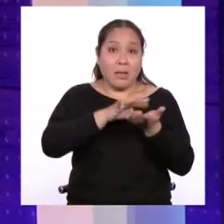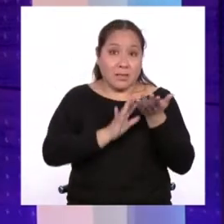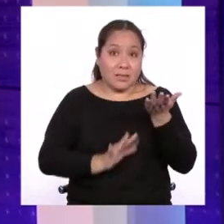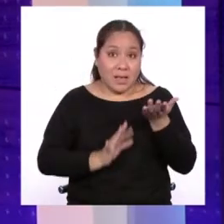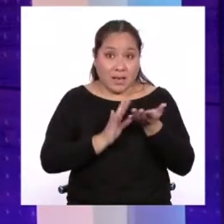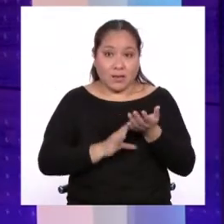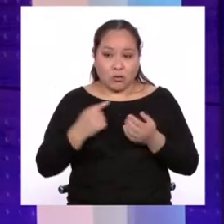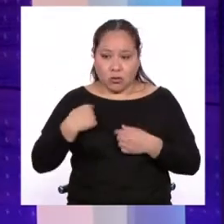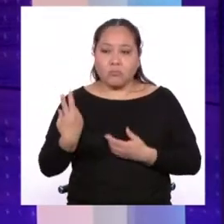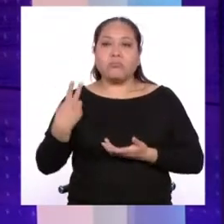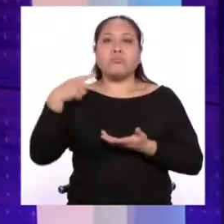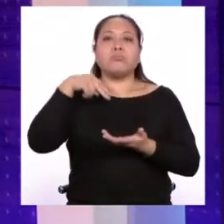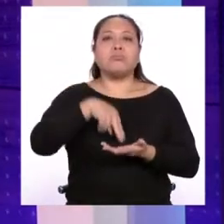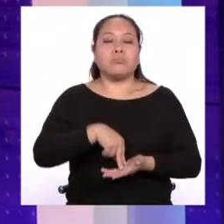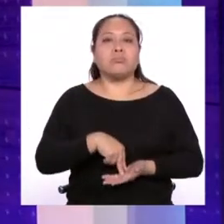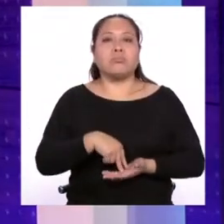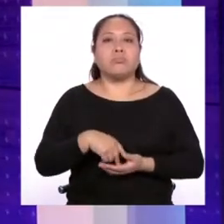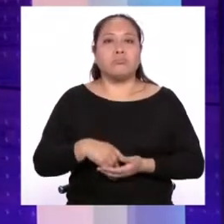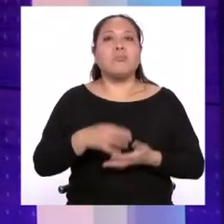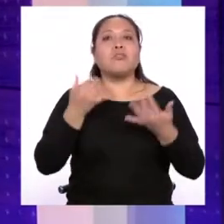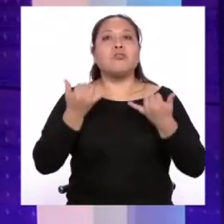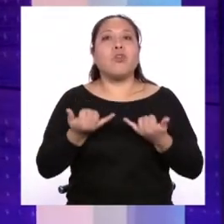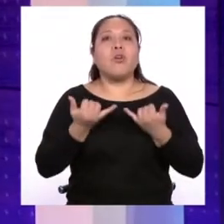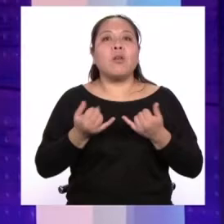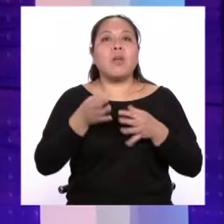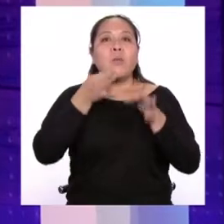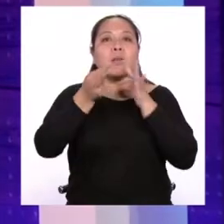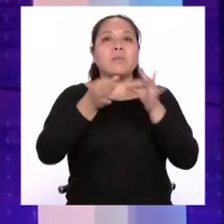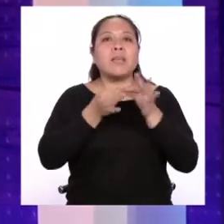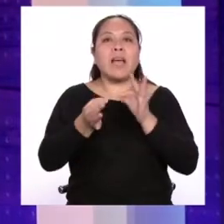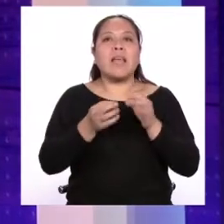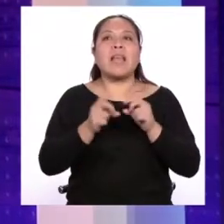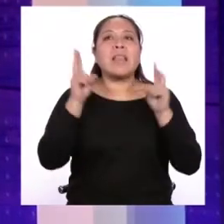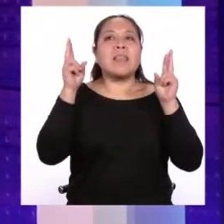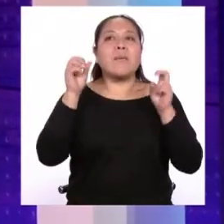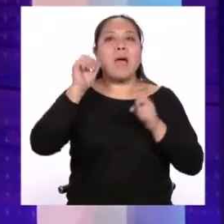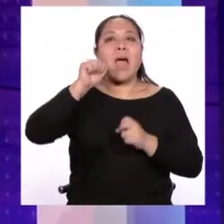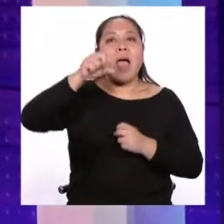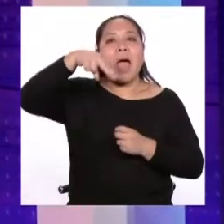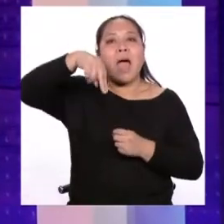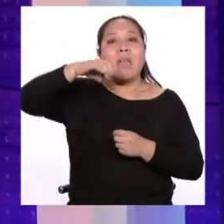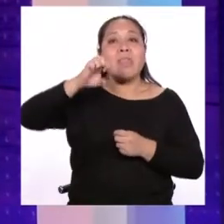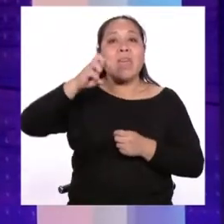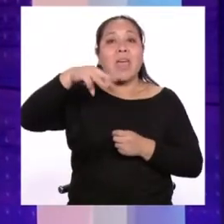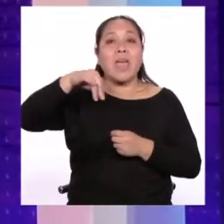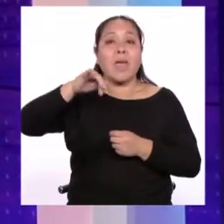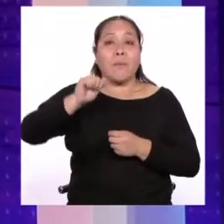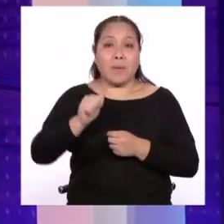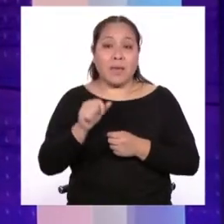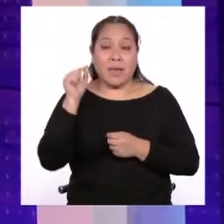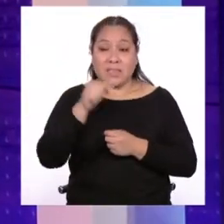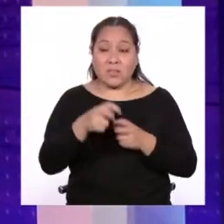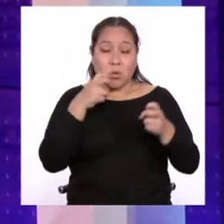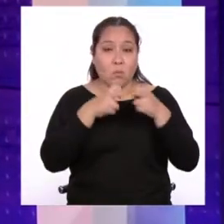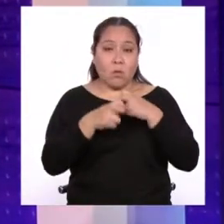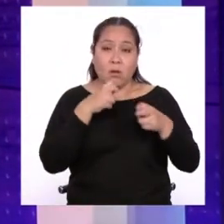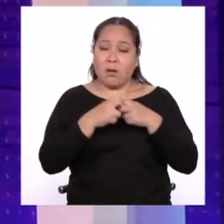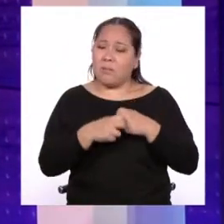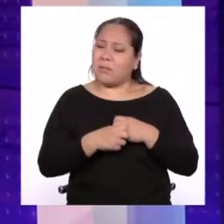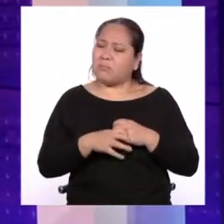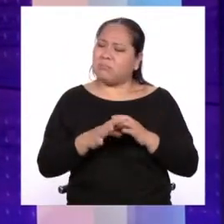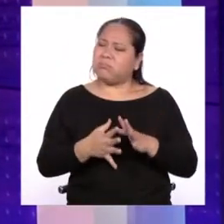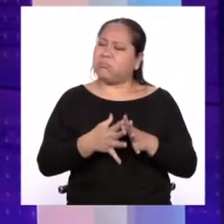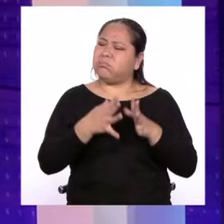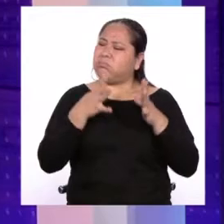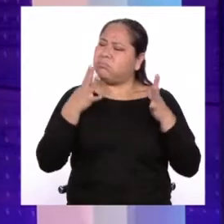precisamente para hablarles de eso, de la anemia. La anemia es un problema grave de salud